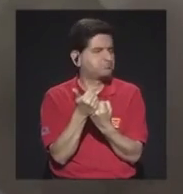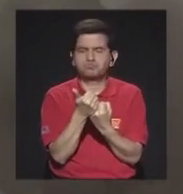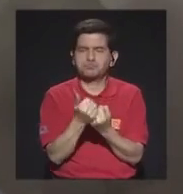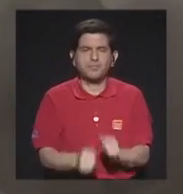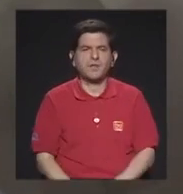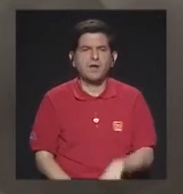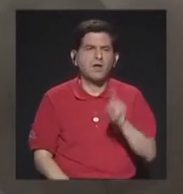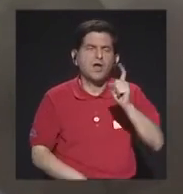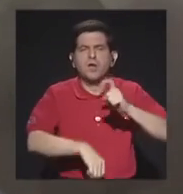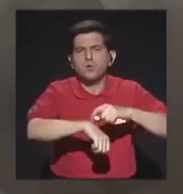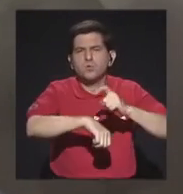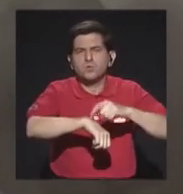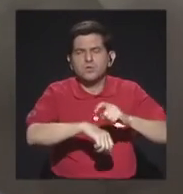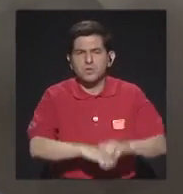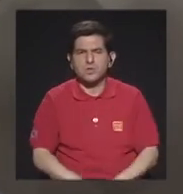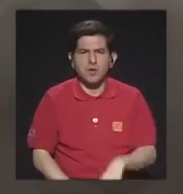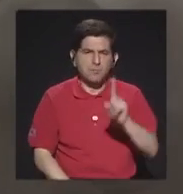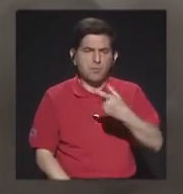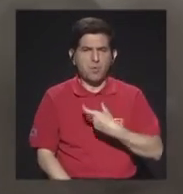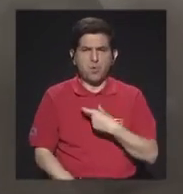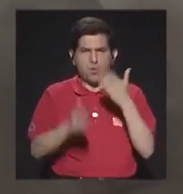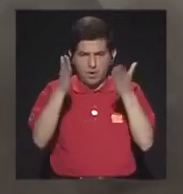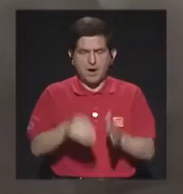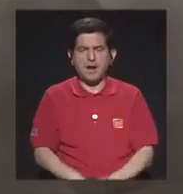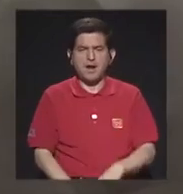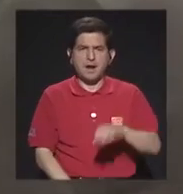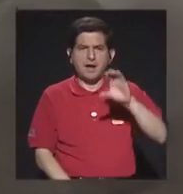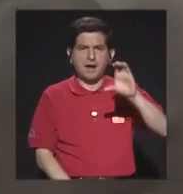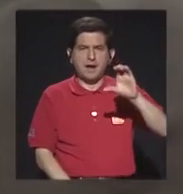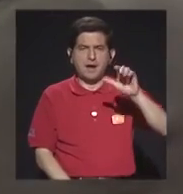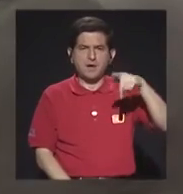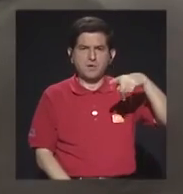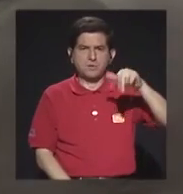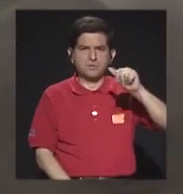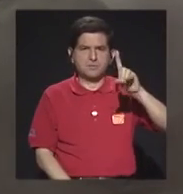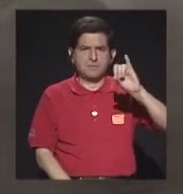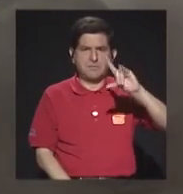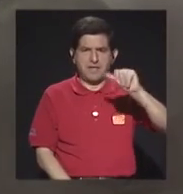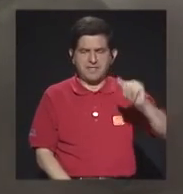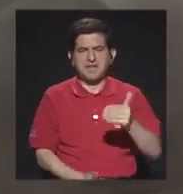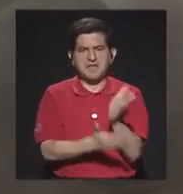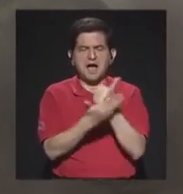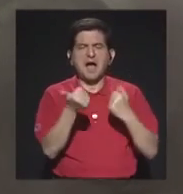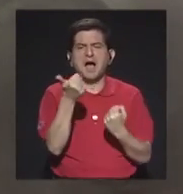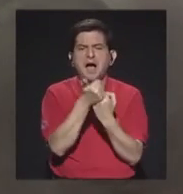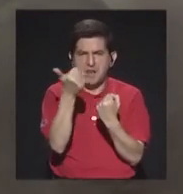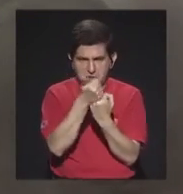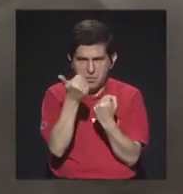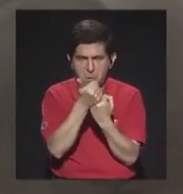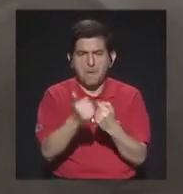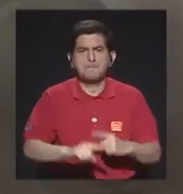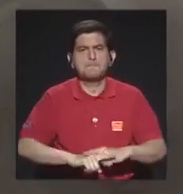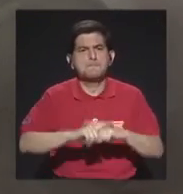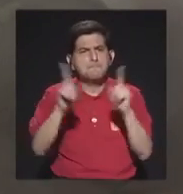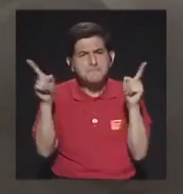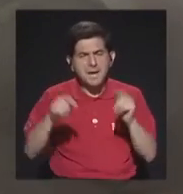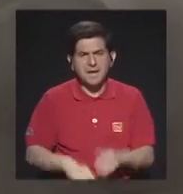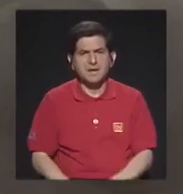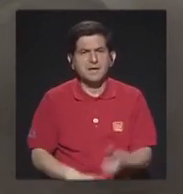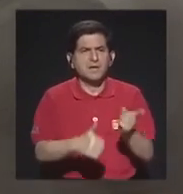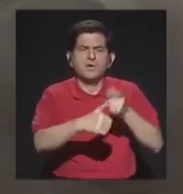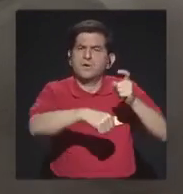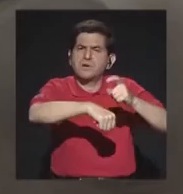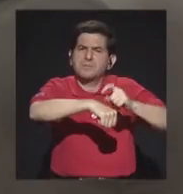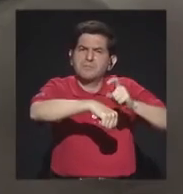un tiempo que estuvo un alcalde, don Carlos Padilla, que dio algún nivel de apoyo, pero en